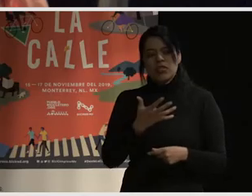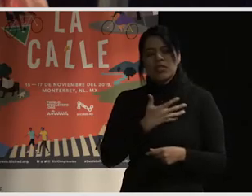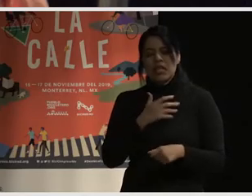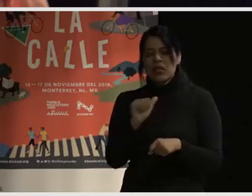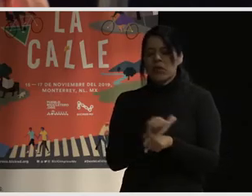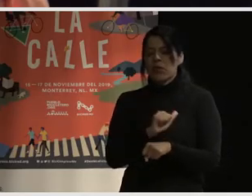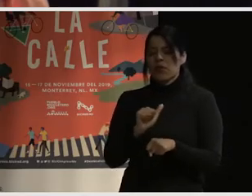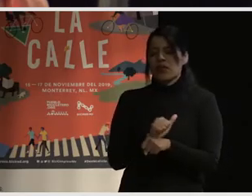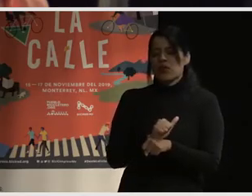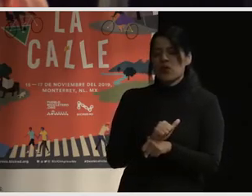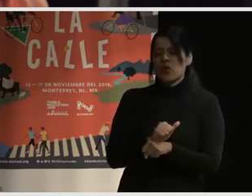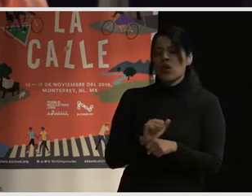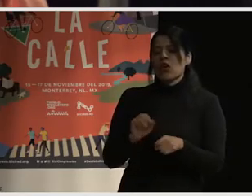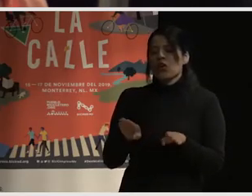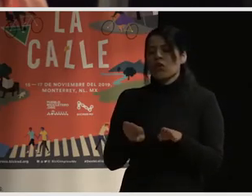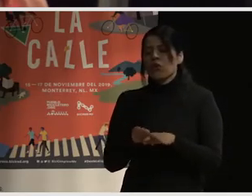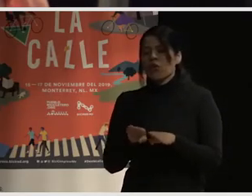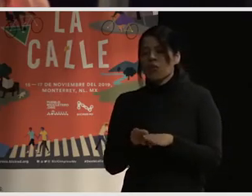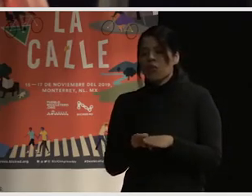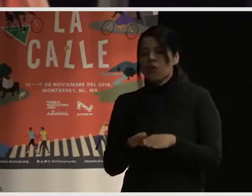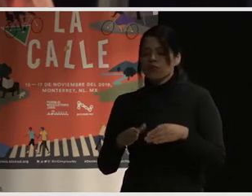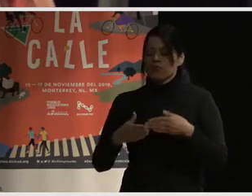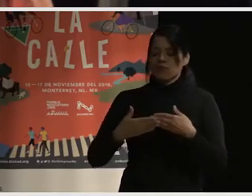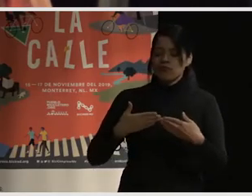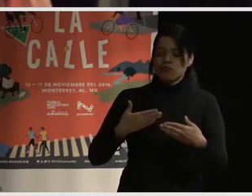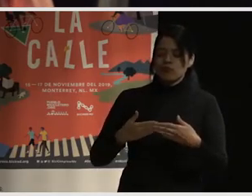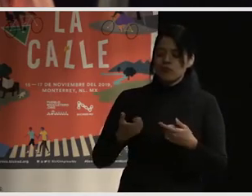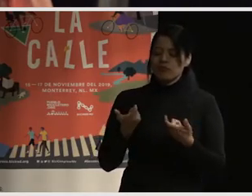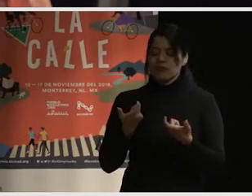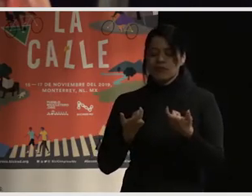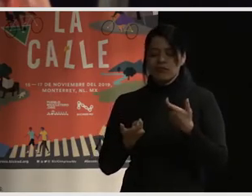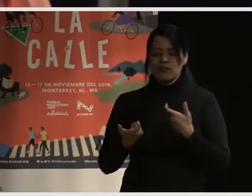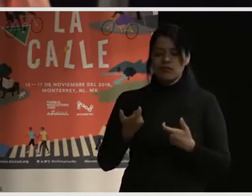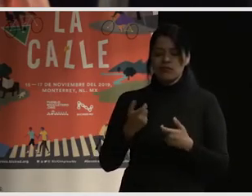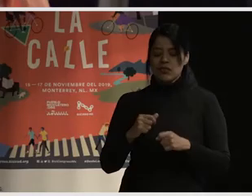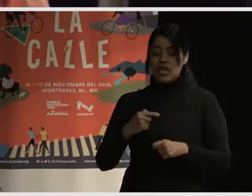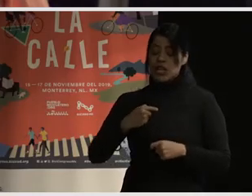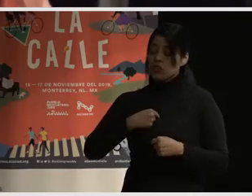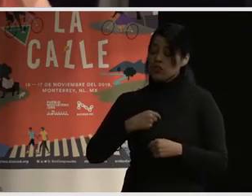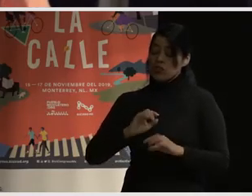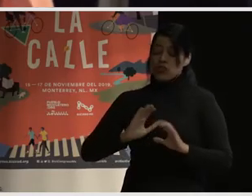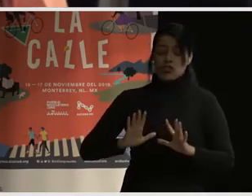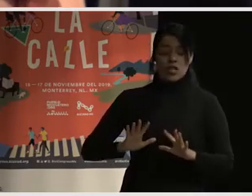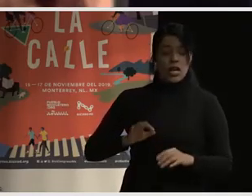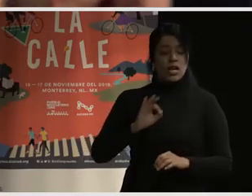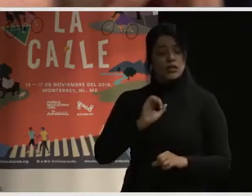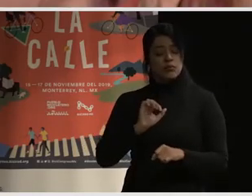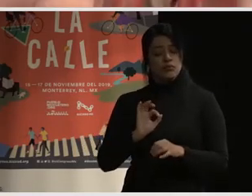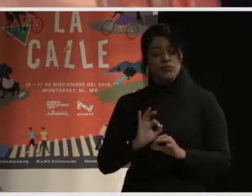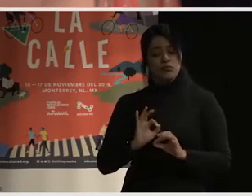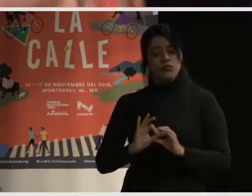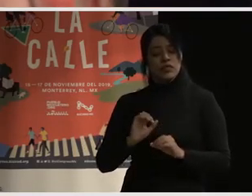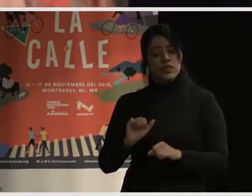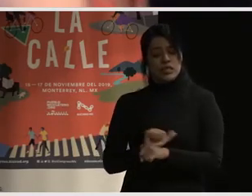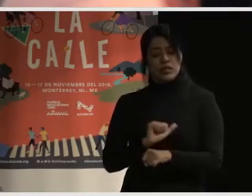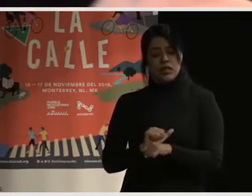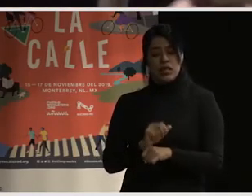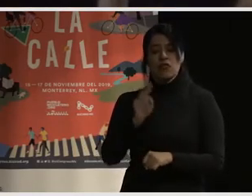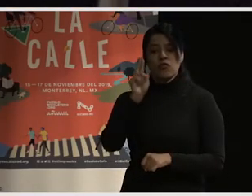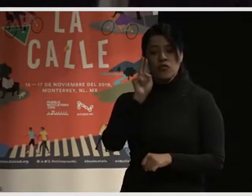como algún estatus económico es un estatus social el que yo por fin compre un vehículo y me ha tocado ver en